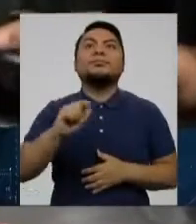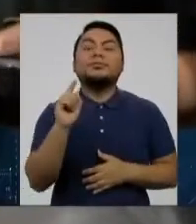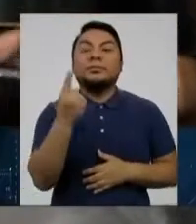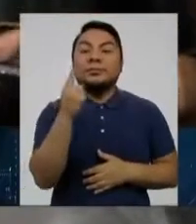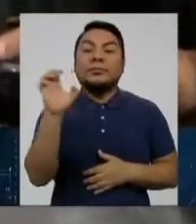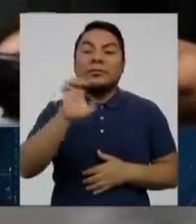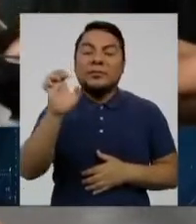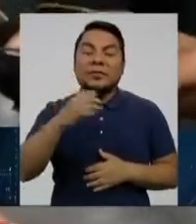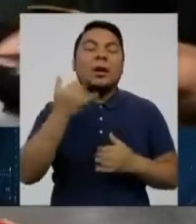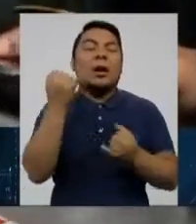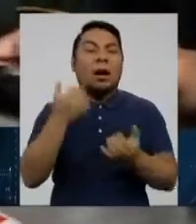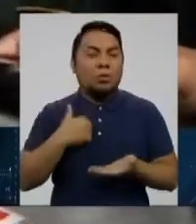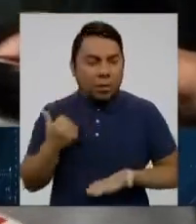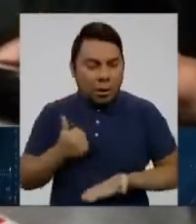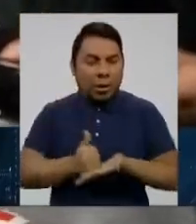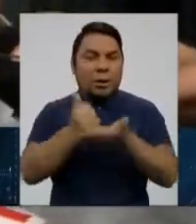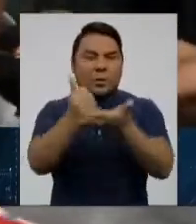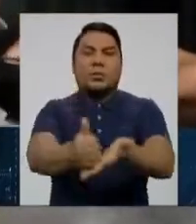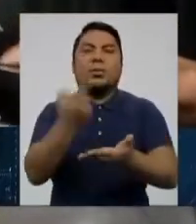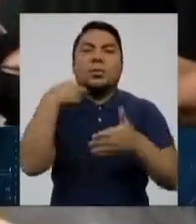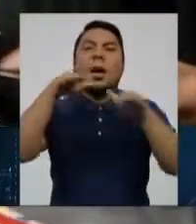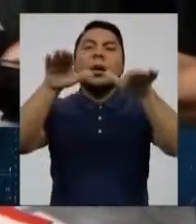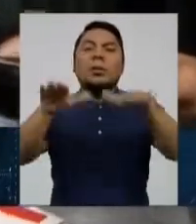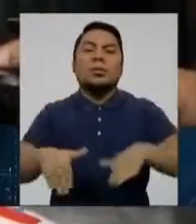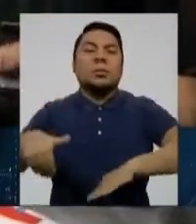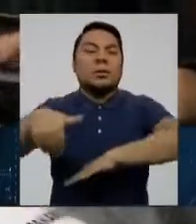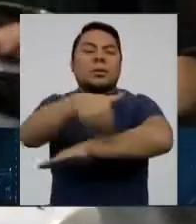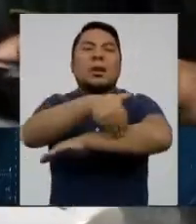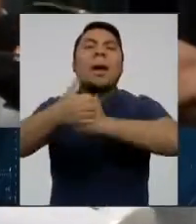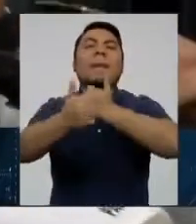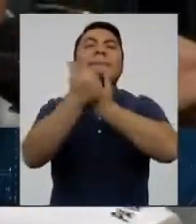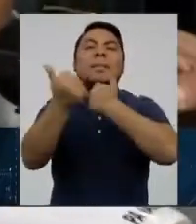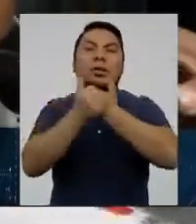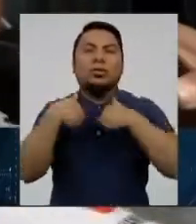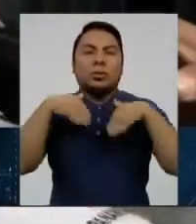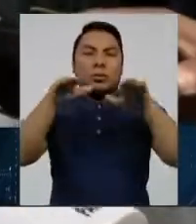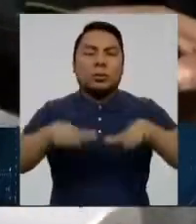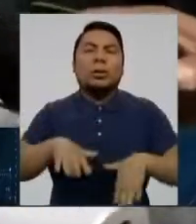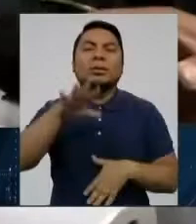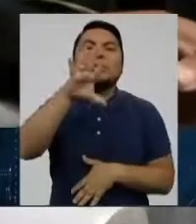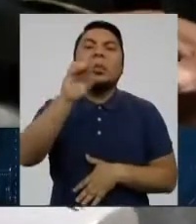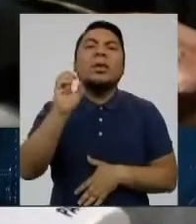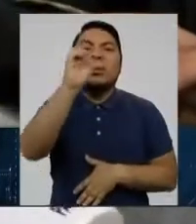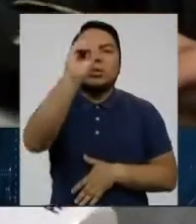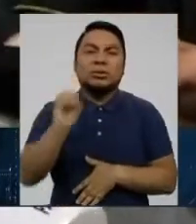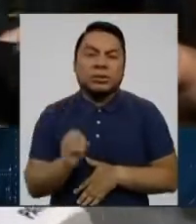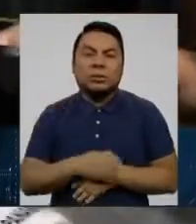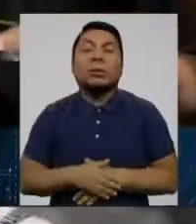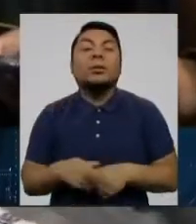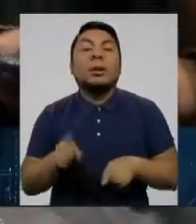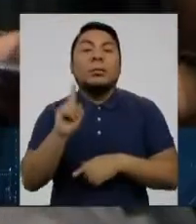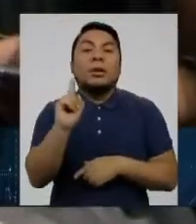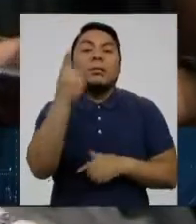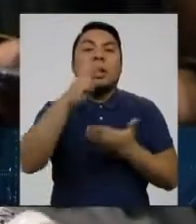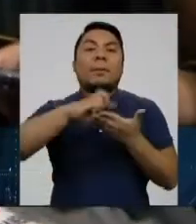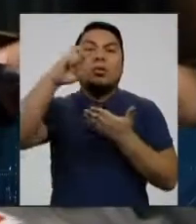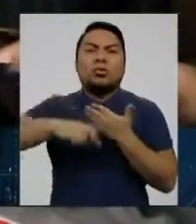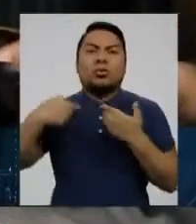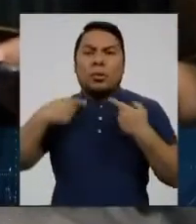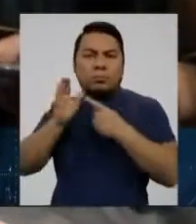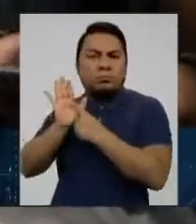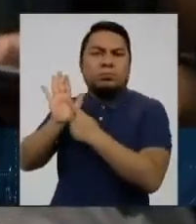1 de enero ayudarán a reducir la inseguridad ciudadana hasta un 50%. El primer programa que lanzaré